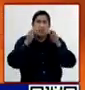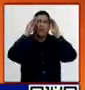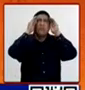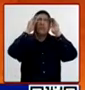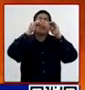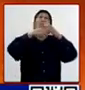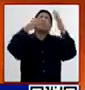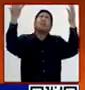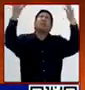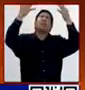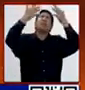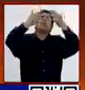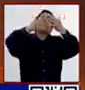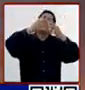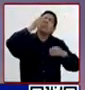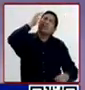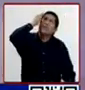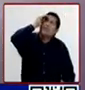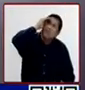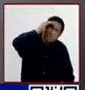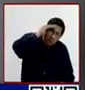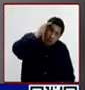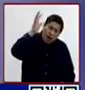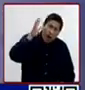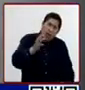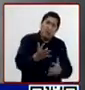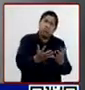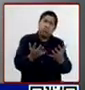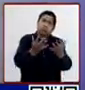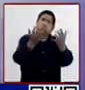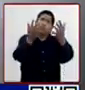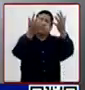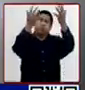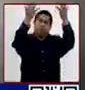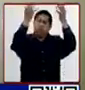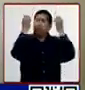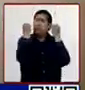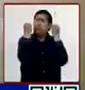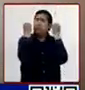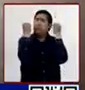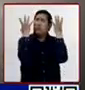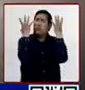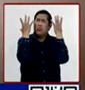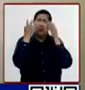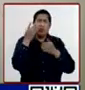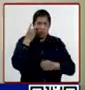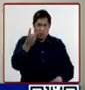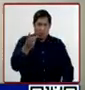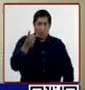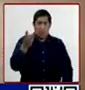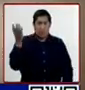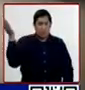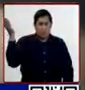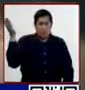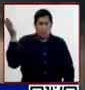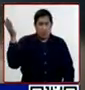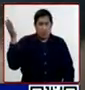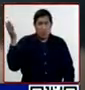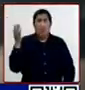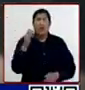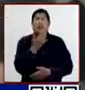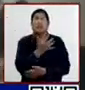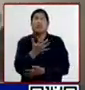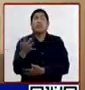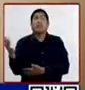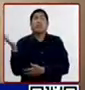oscurecerse, y no porque iba a llover, sino por la gran columna de humo. Mire usted, le estamos mostrando cómo se veía este incendio en el parque